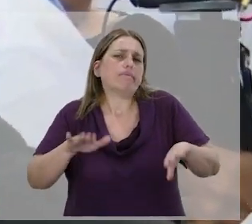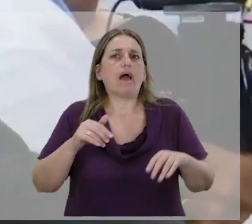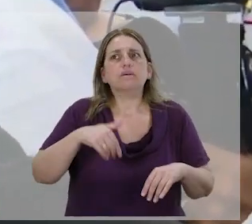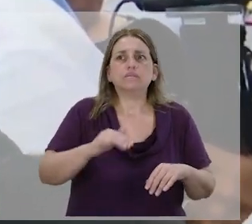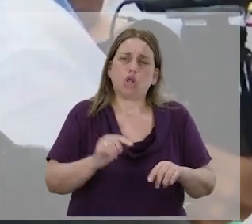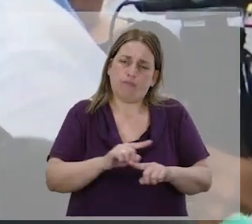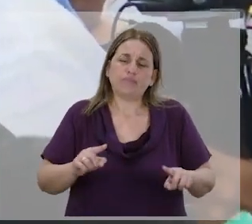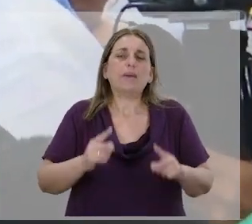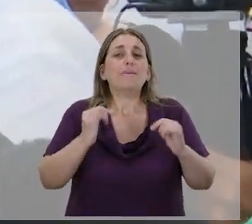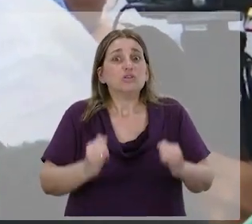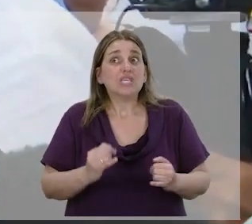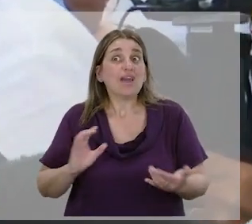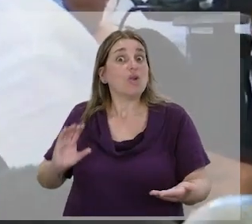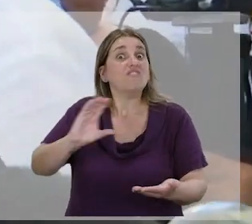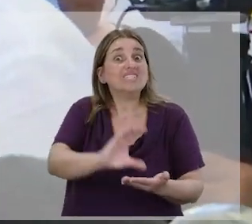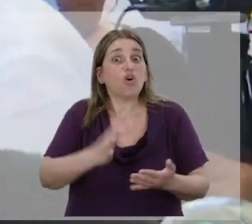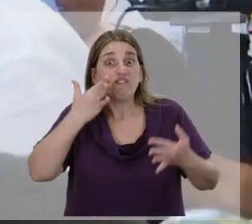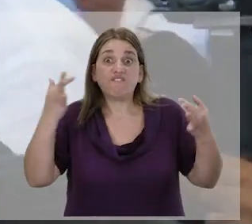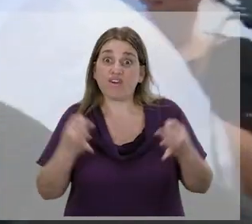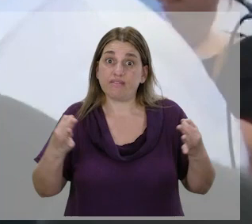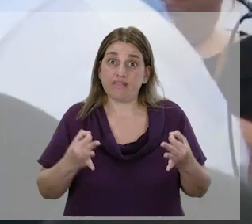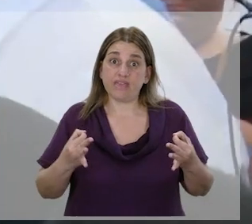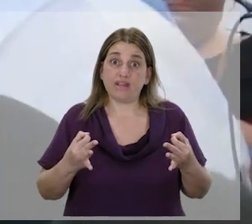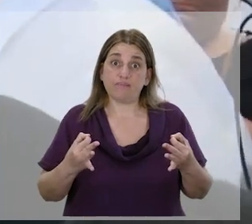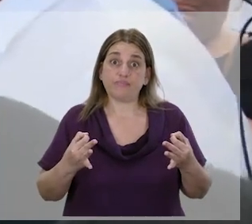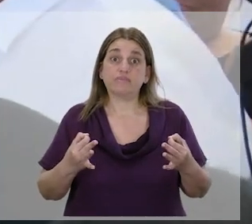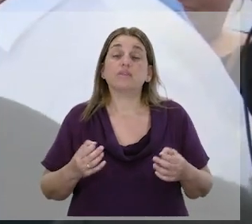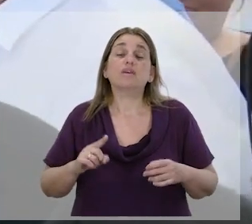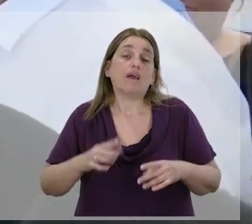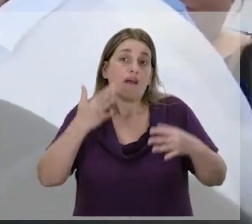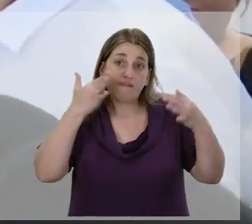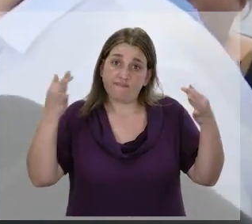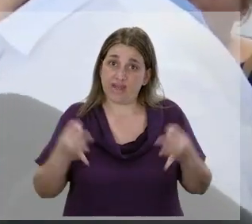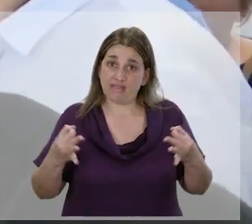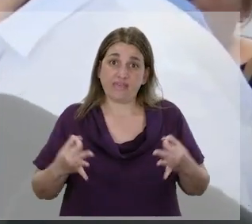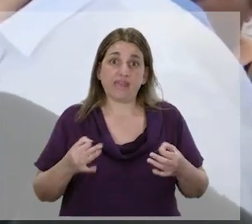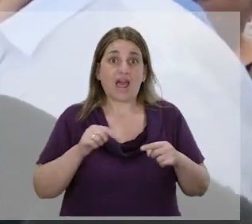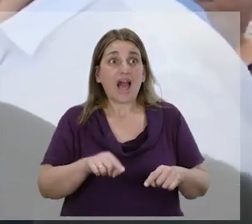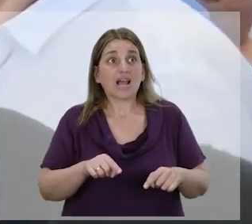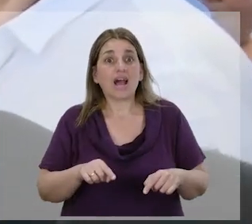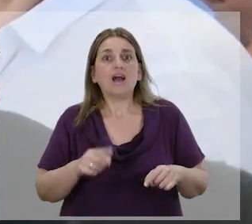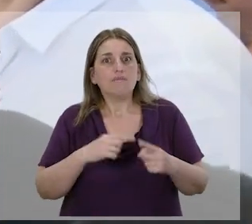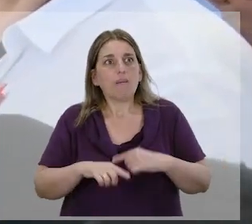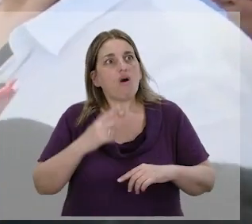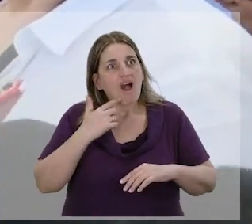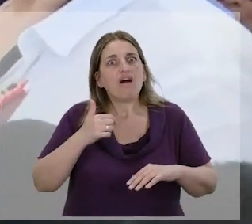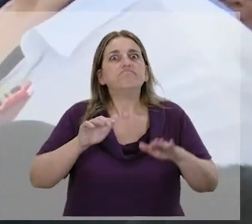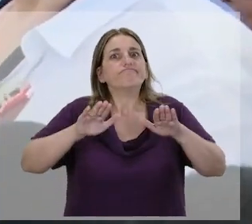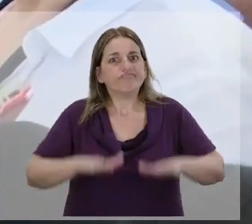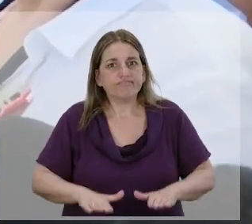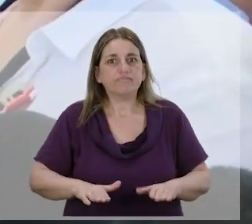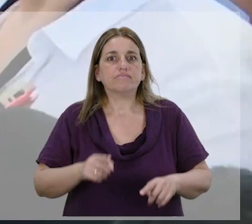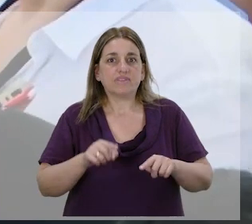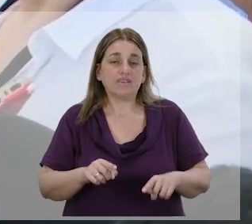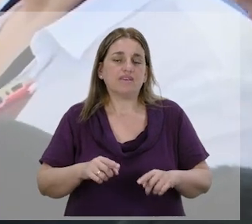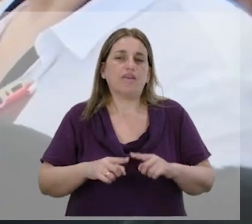sea lo justo ni lo necesario. Ahora, si hay una inversión real, si hay una inversión ancla que diga, bueno, acá nos